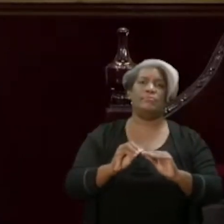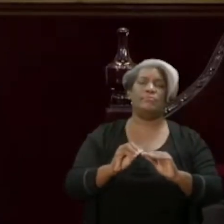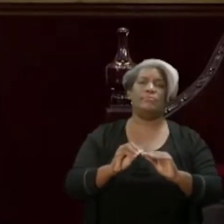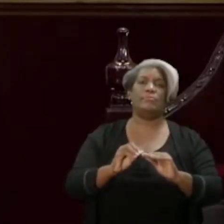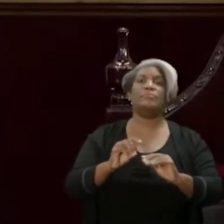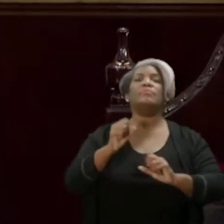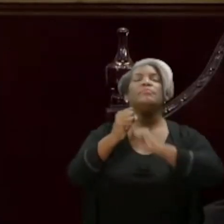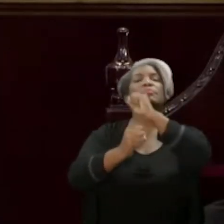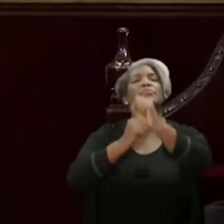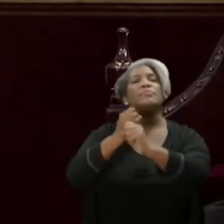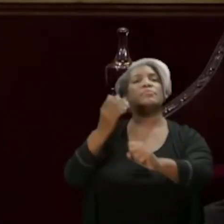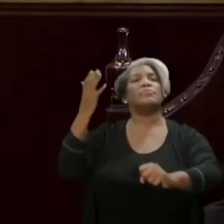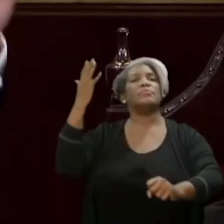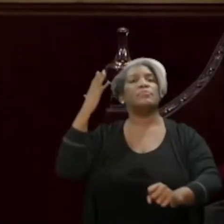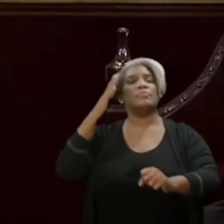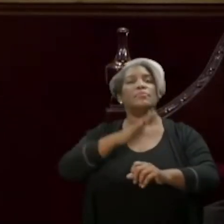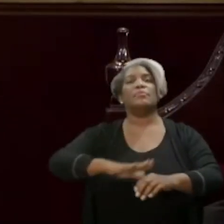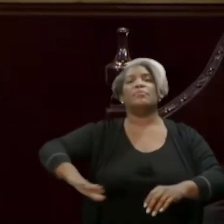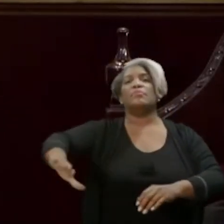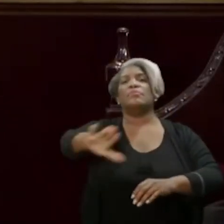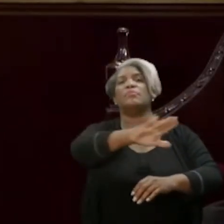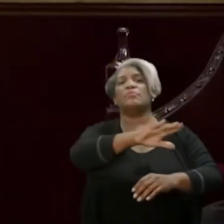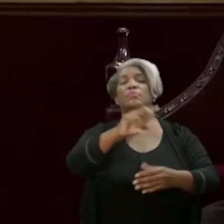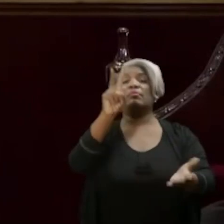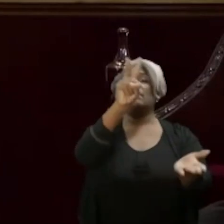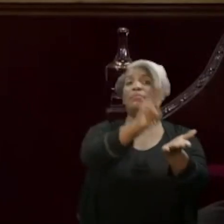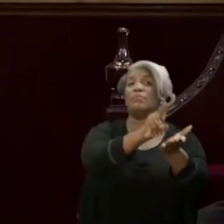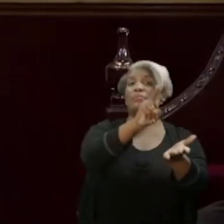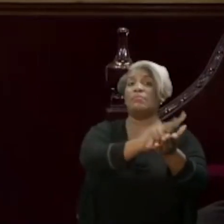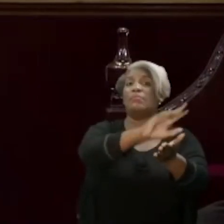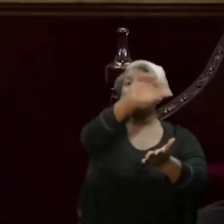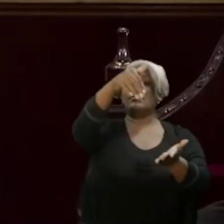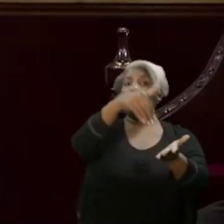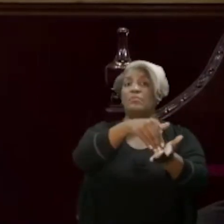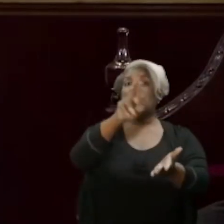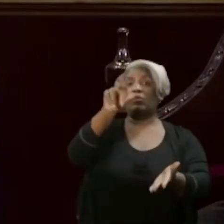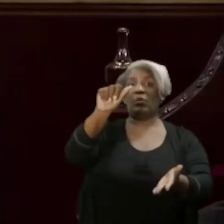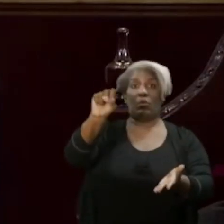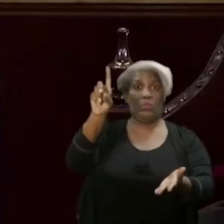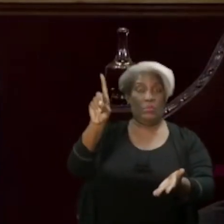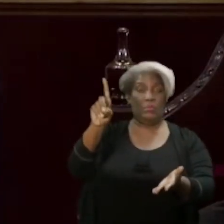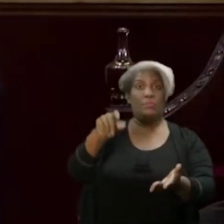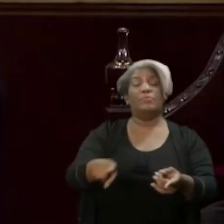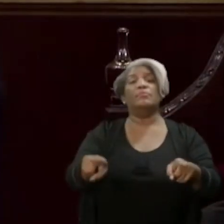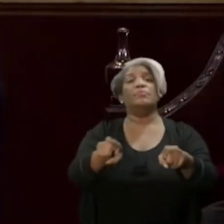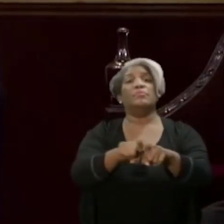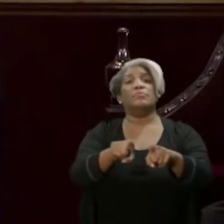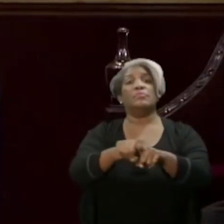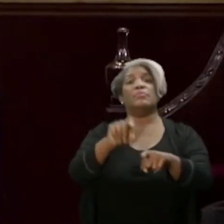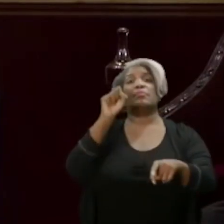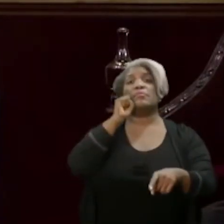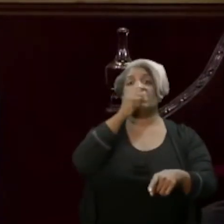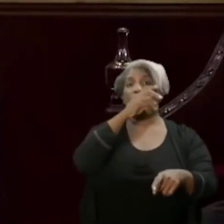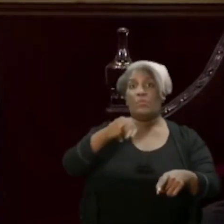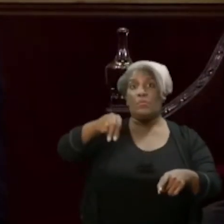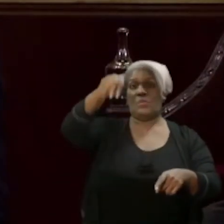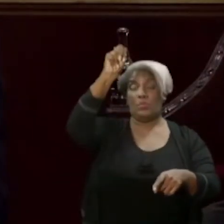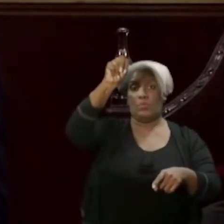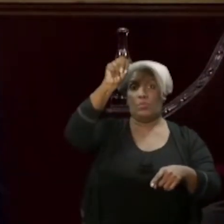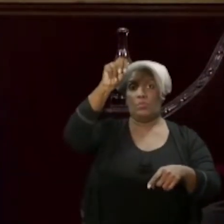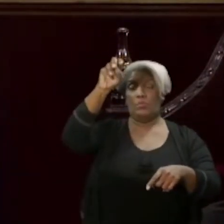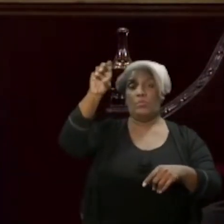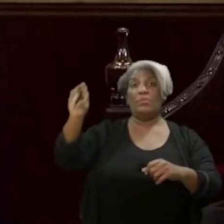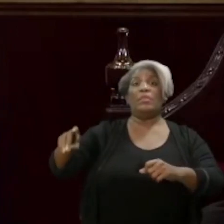año, inauguramos el Centro UAS de La Vega, la Oficina de Extensión de Santo Domingo Norte, la de Dajabón y la de Elías Piña,